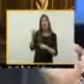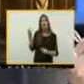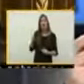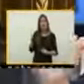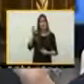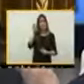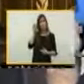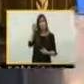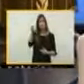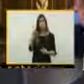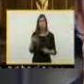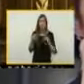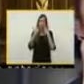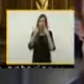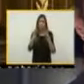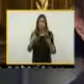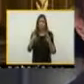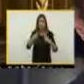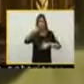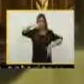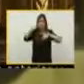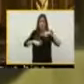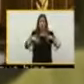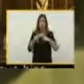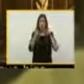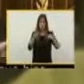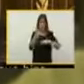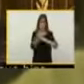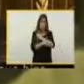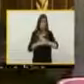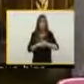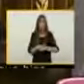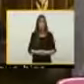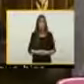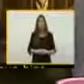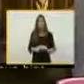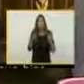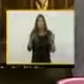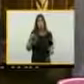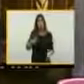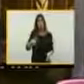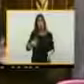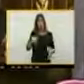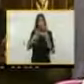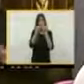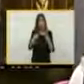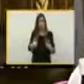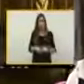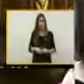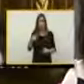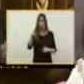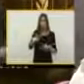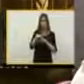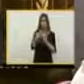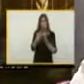un gobierno dentro de dos años. Presunto corrupto de Segovia. Presunto corrupto de Segovia, ahora me entero de qué pasó con presunto corrupto de